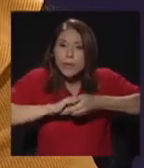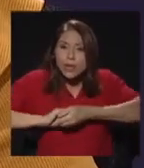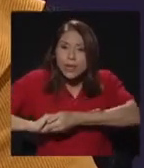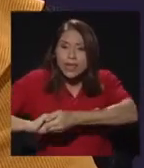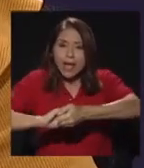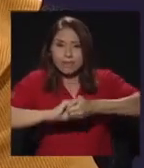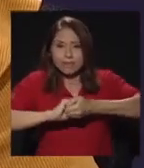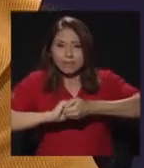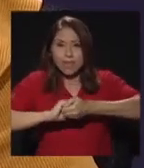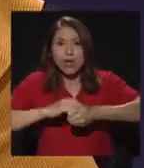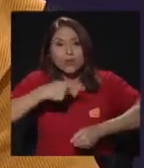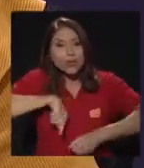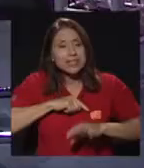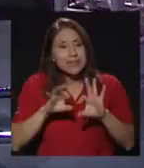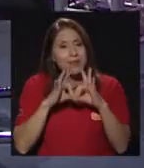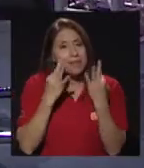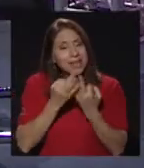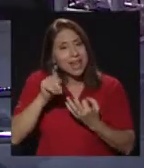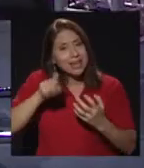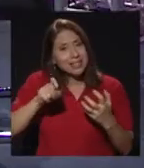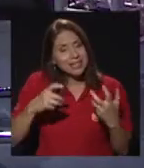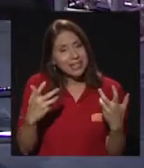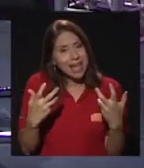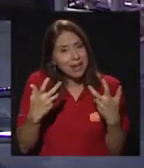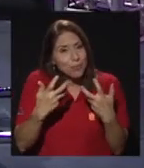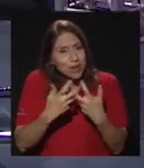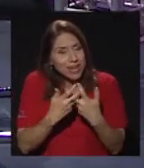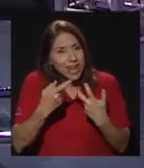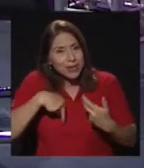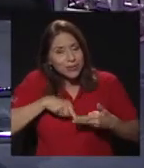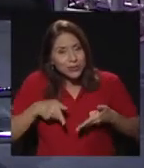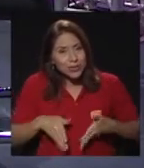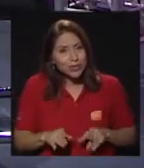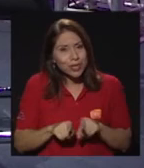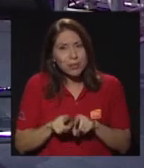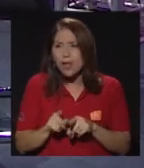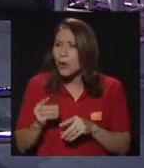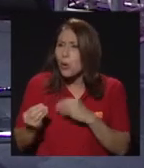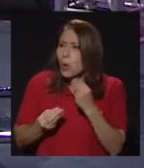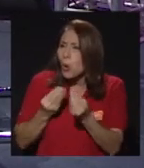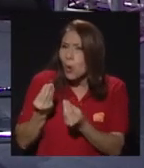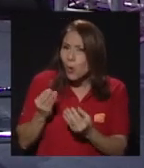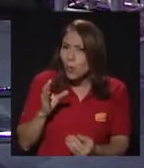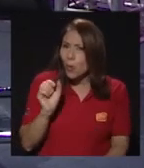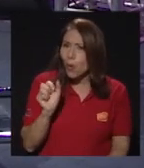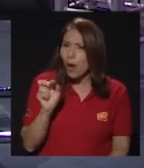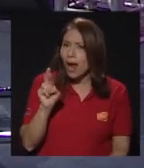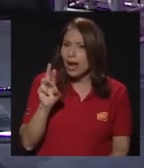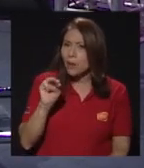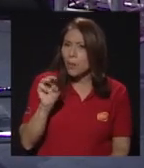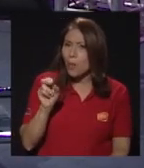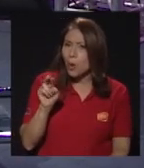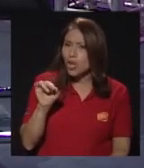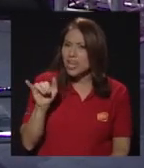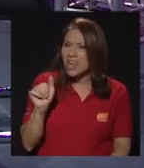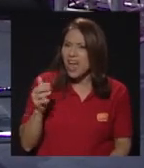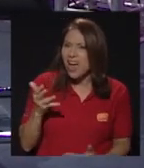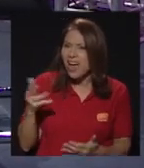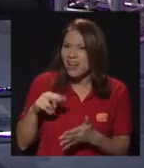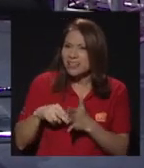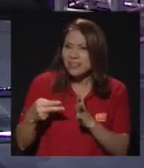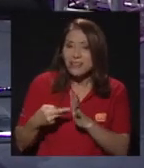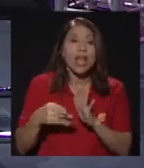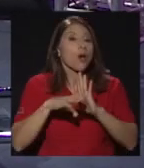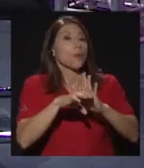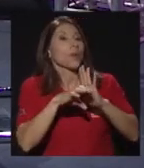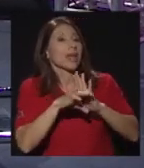la armonía, nuestros sí. hijos necesitan ¿Cómo armonía. ¿Cómo armonía? ¿Cómo sería la armonía? O sea, ¿qué significa, por